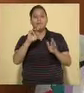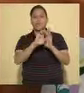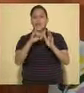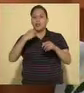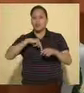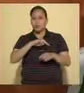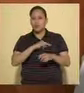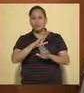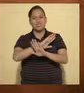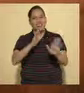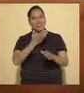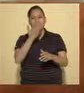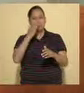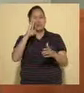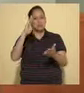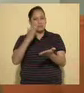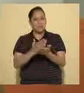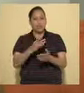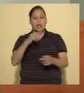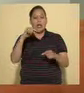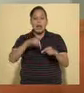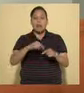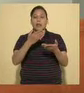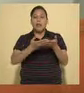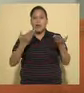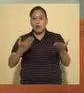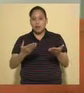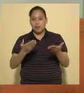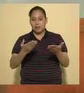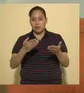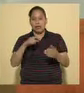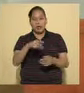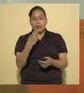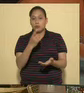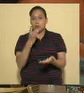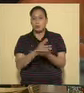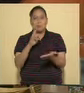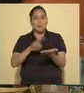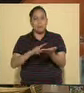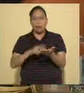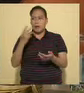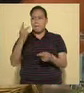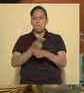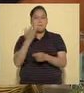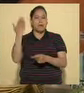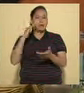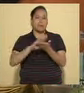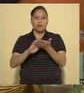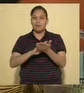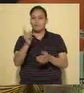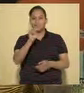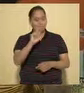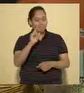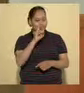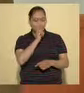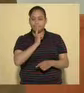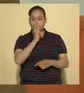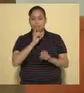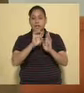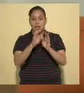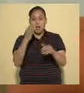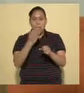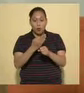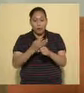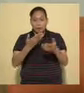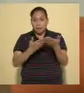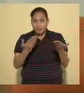vamos a romper eso de el presente, el aquí y ahora. El presente es lo único que vale y el pasado ya no. Ya fue. Eso, ¿no?, es mentira. Sí. De hecho, el presente es lo único